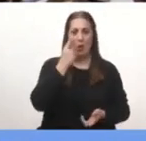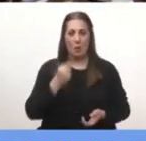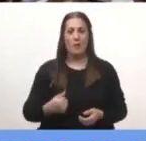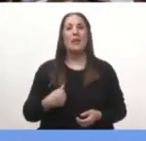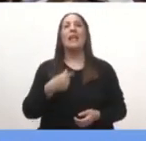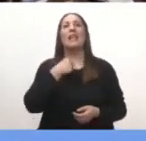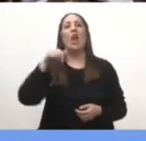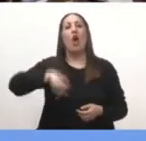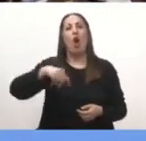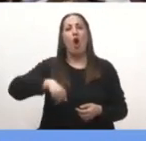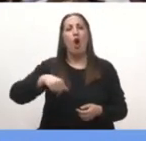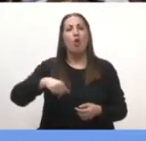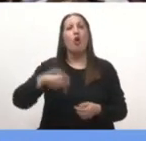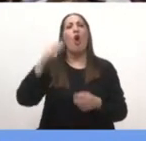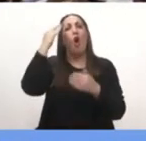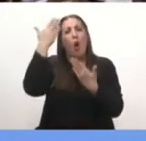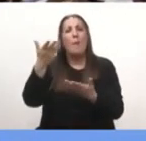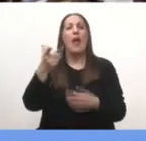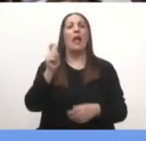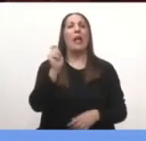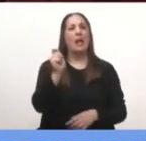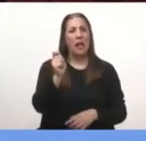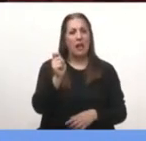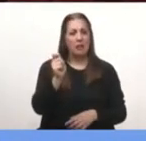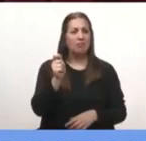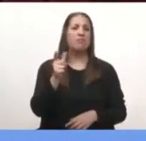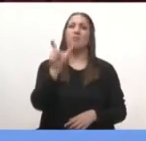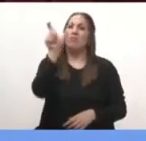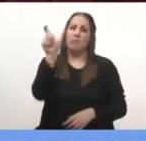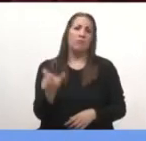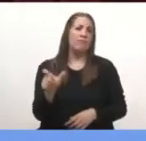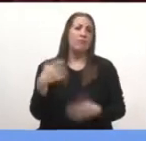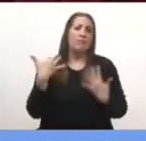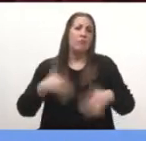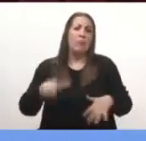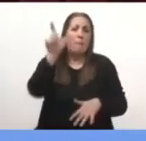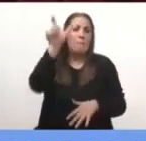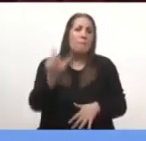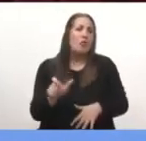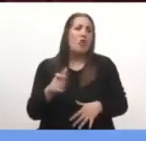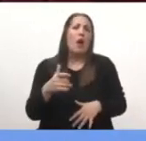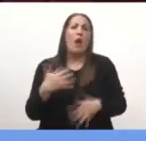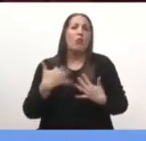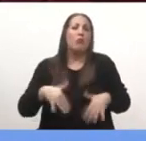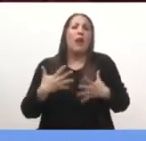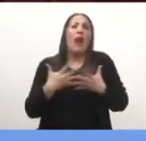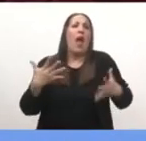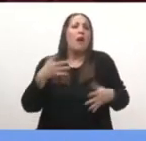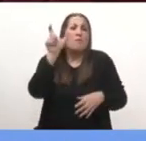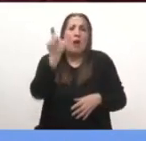homenajear hoy a una gran persona un gran ser humano